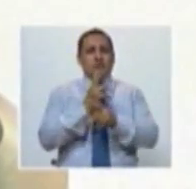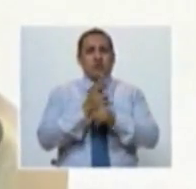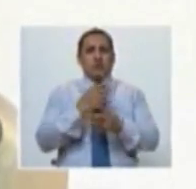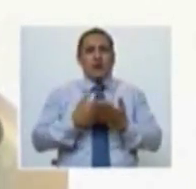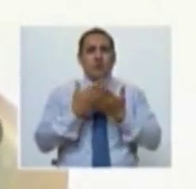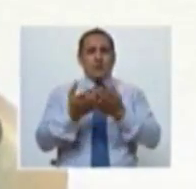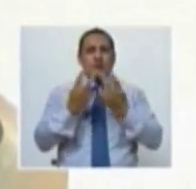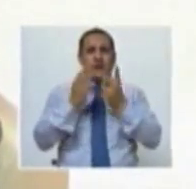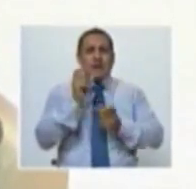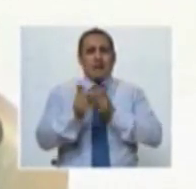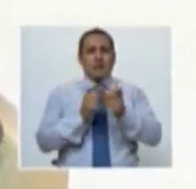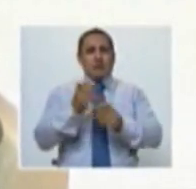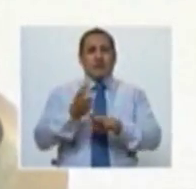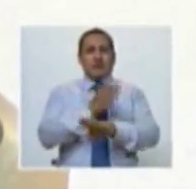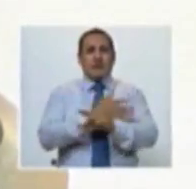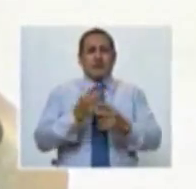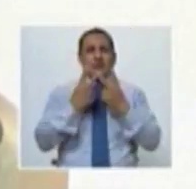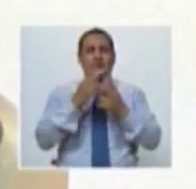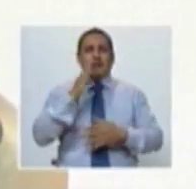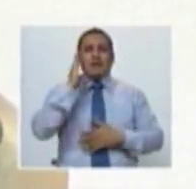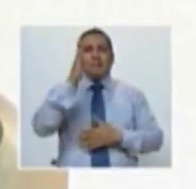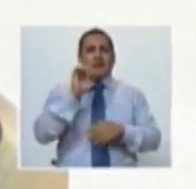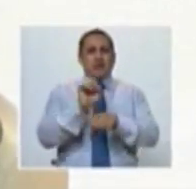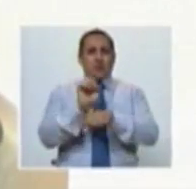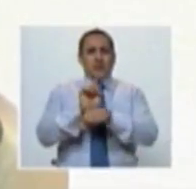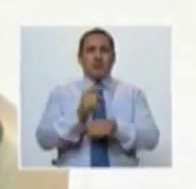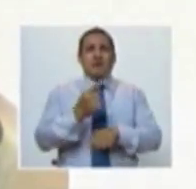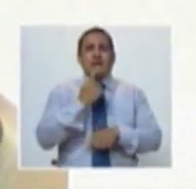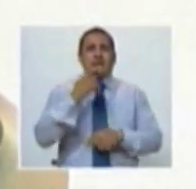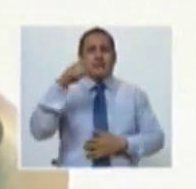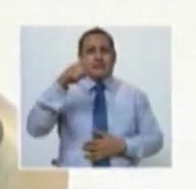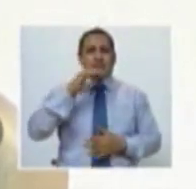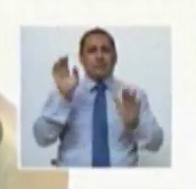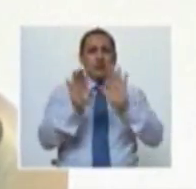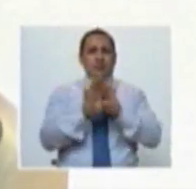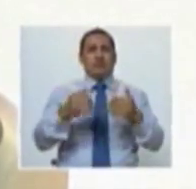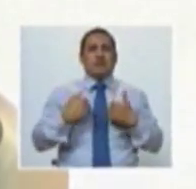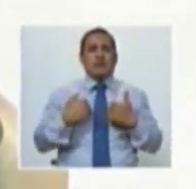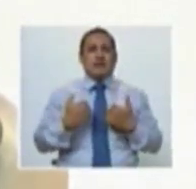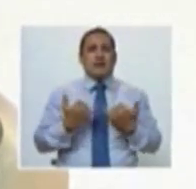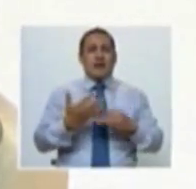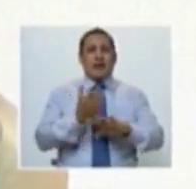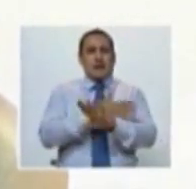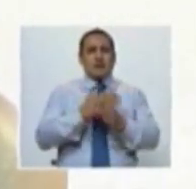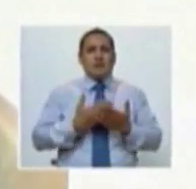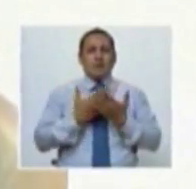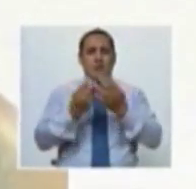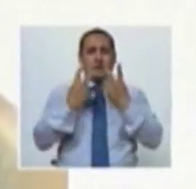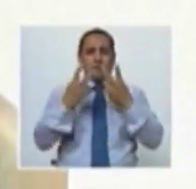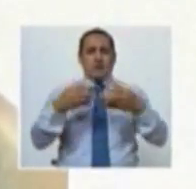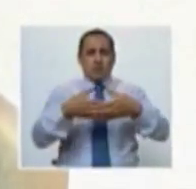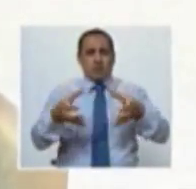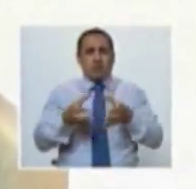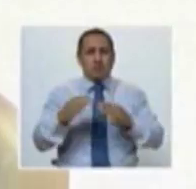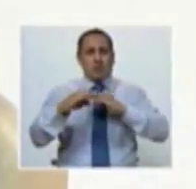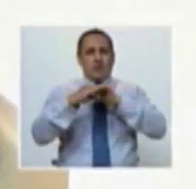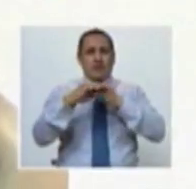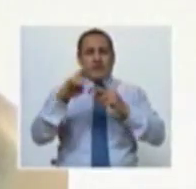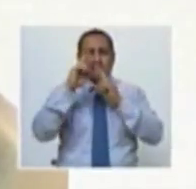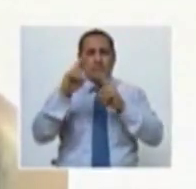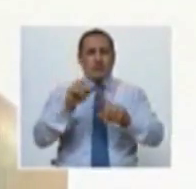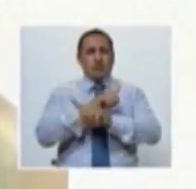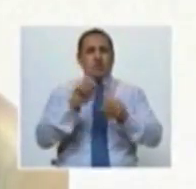de que las personas que han de impartir educación han de tener, diríamos, una identificación con el sistema democrático y